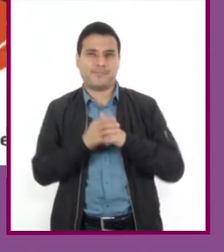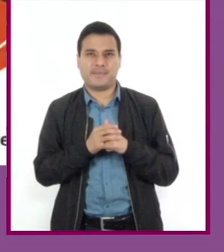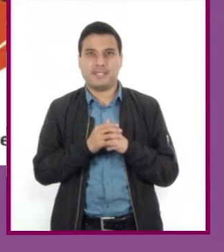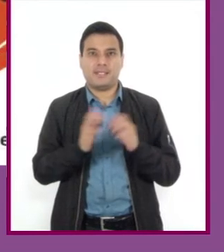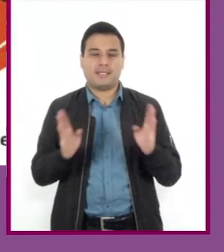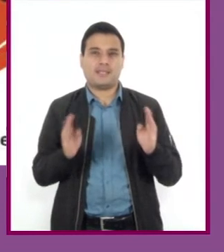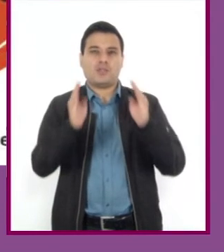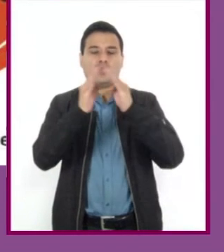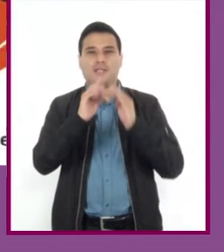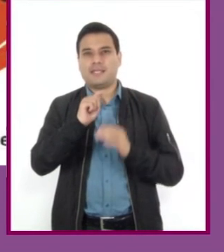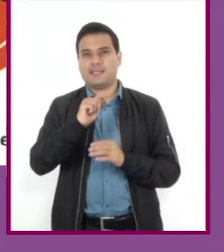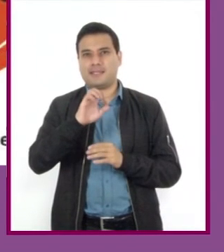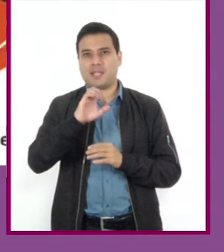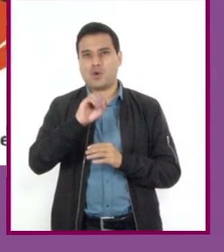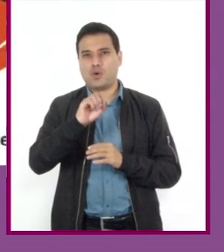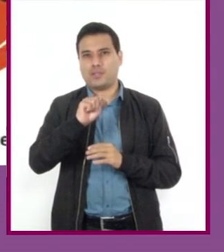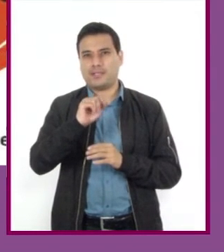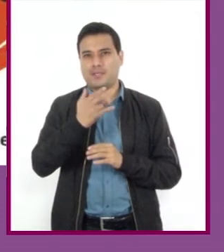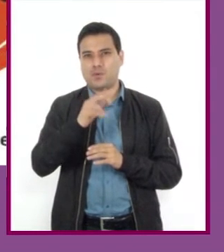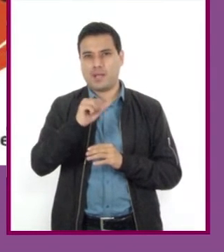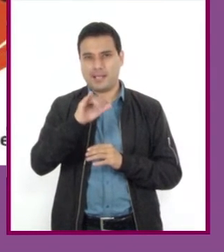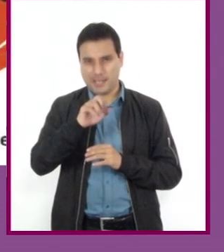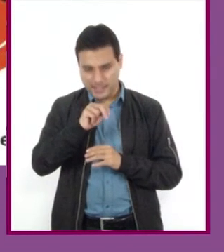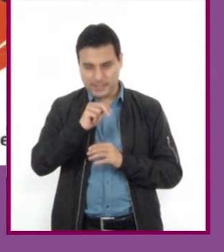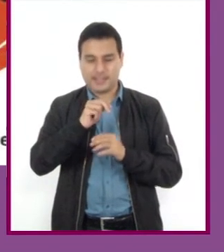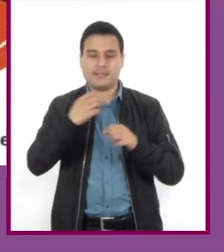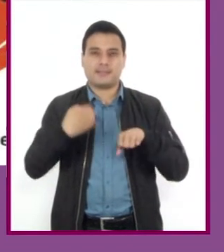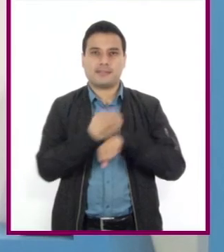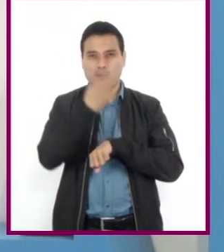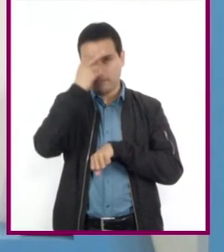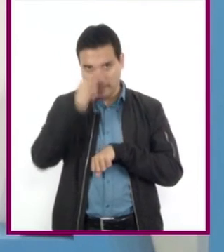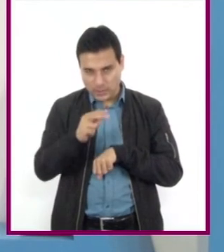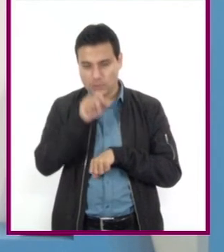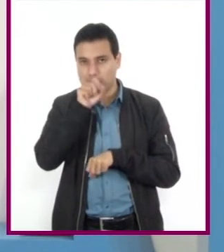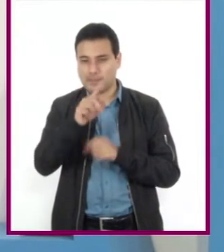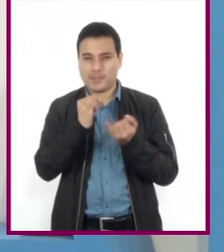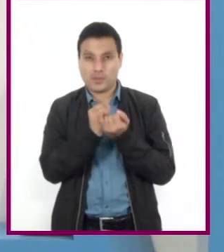Teotihuacán en el Estado de México y Palenque en Chiapas.